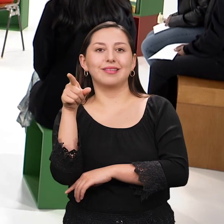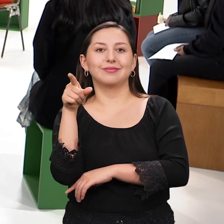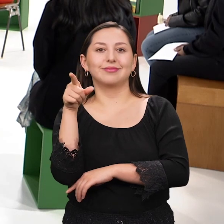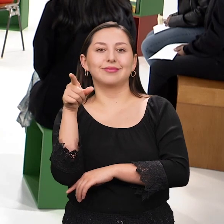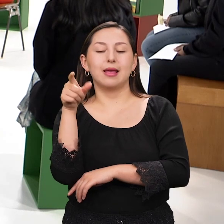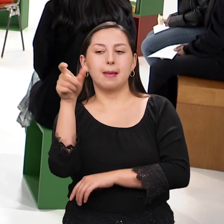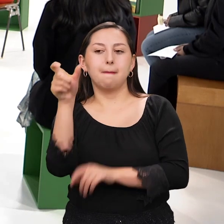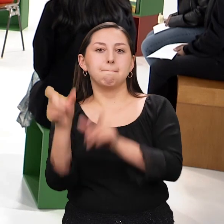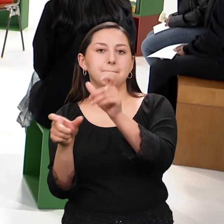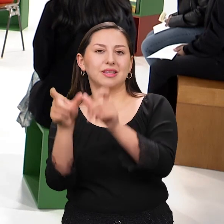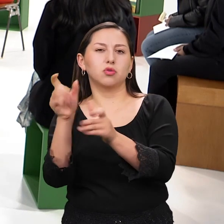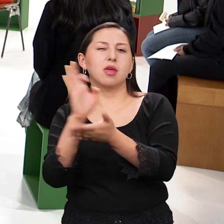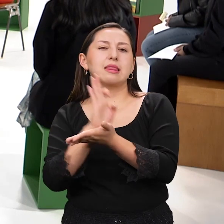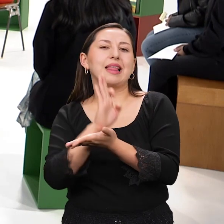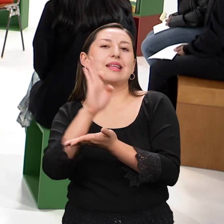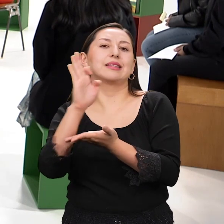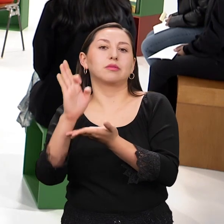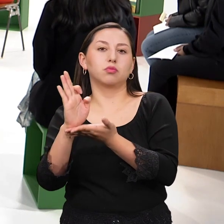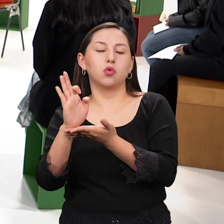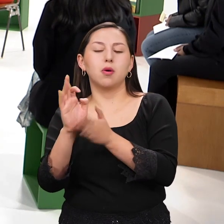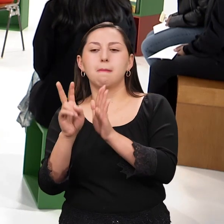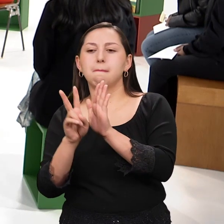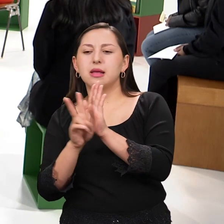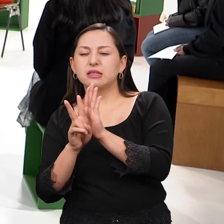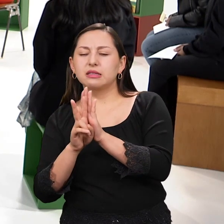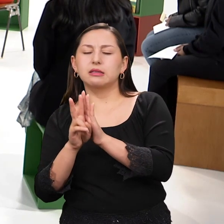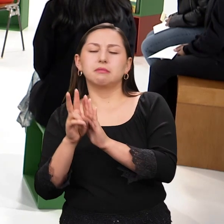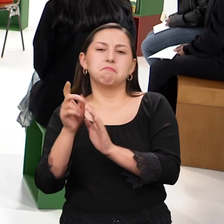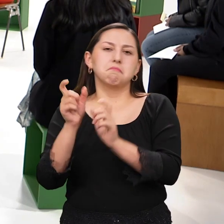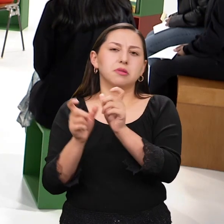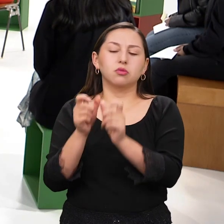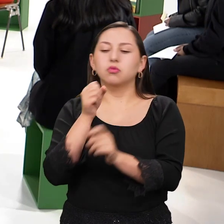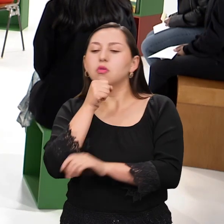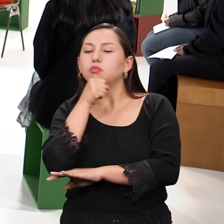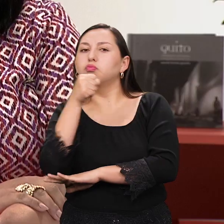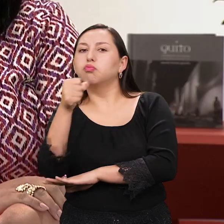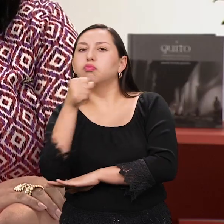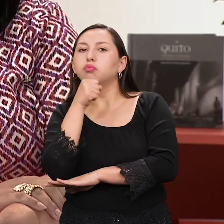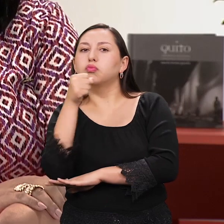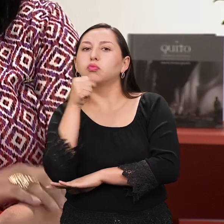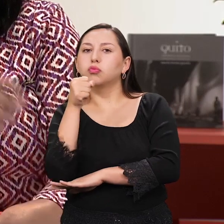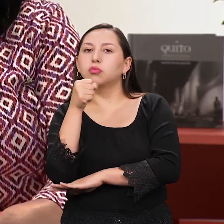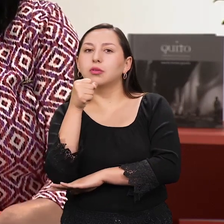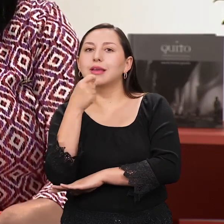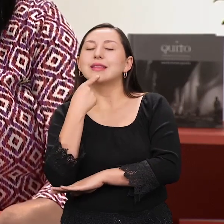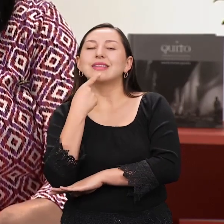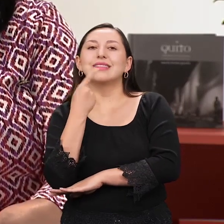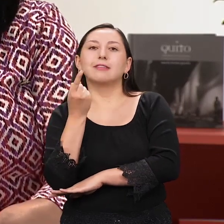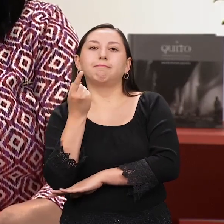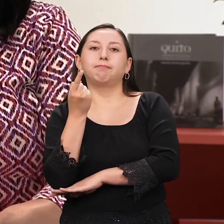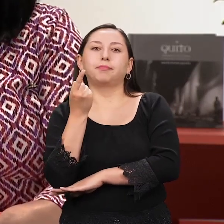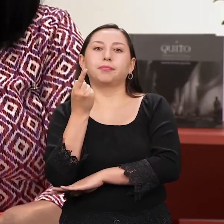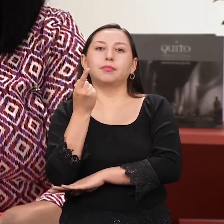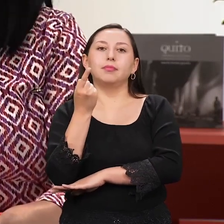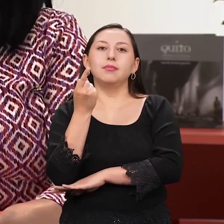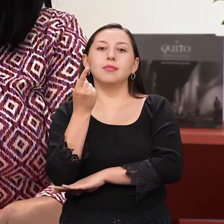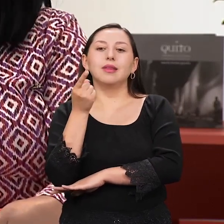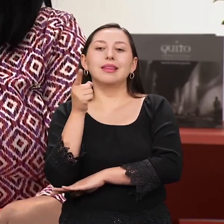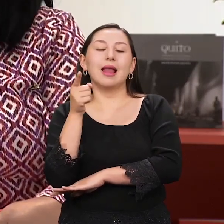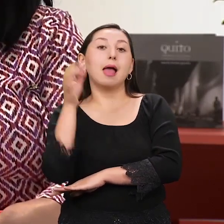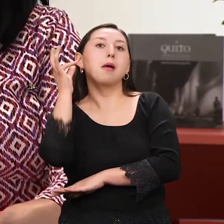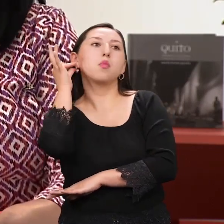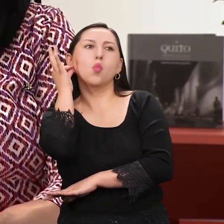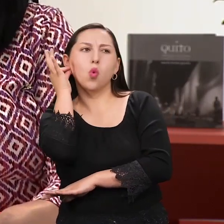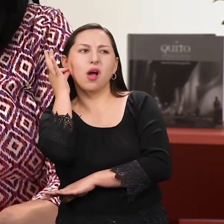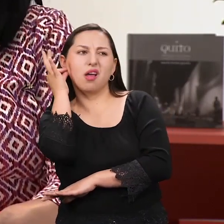estos testimonios quizá vecinos, vecinas, y en algún momento estas personas dicen, sí, es que le dejaba solito al